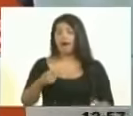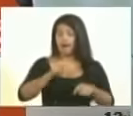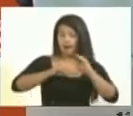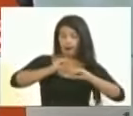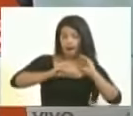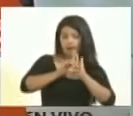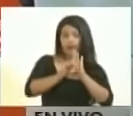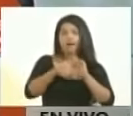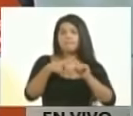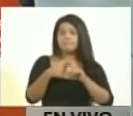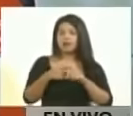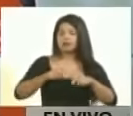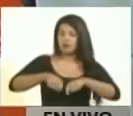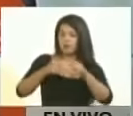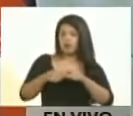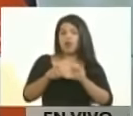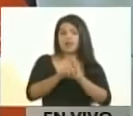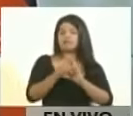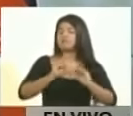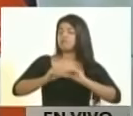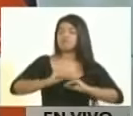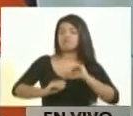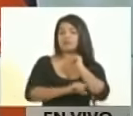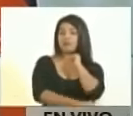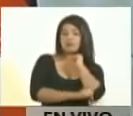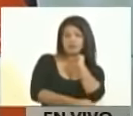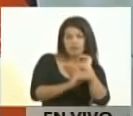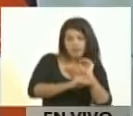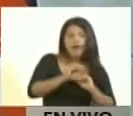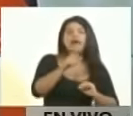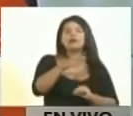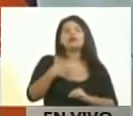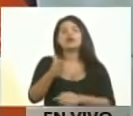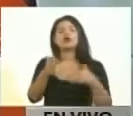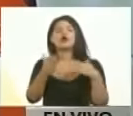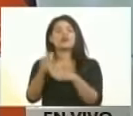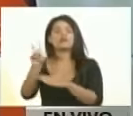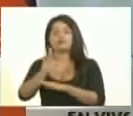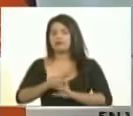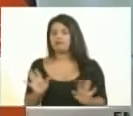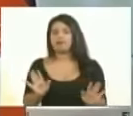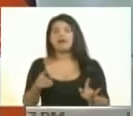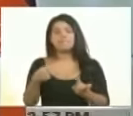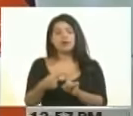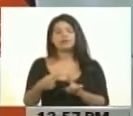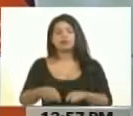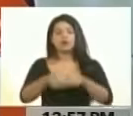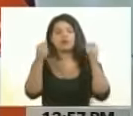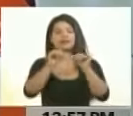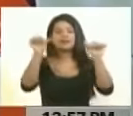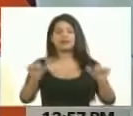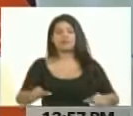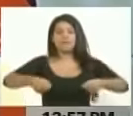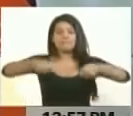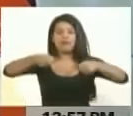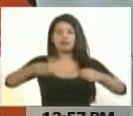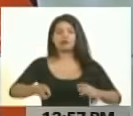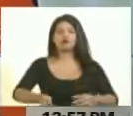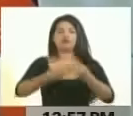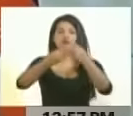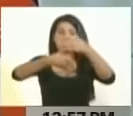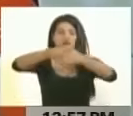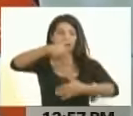las graves infracciones internacionales, es agredir a Venezuela y vulnerar el sistema de Mercosur. No